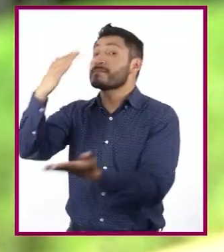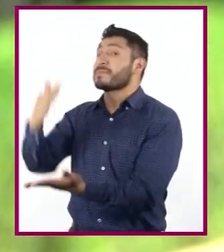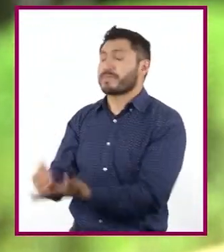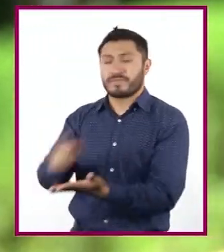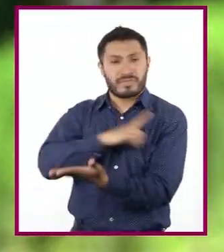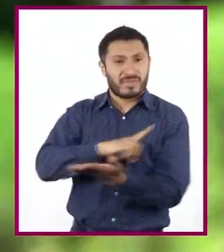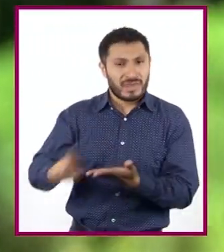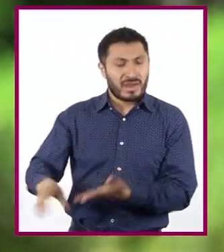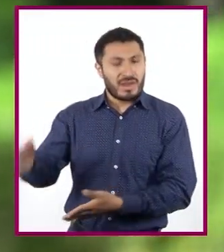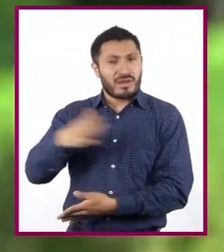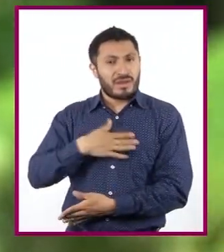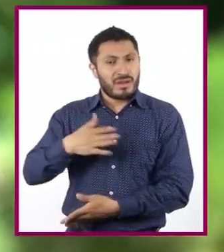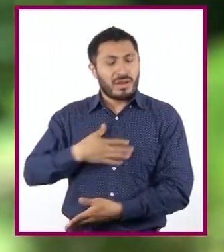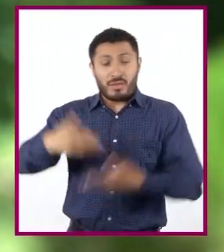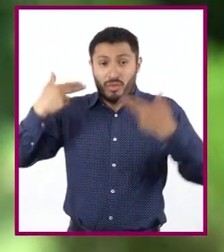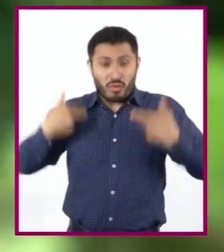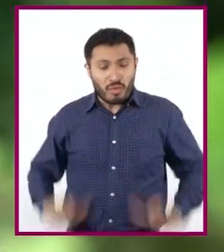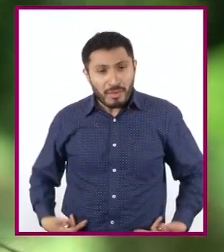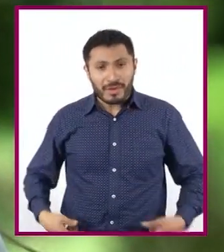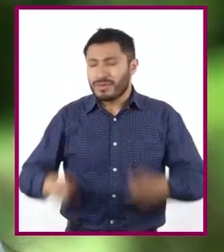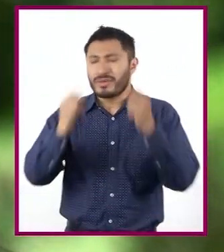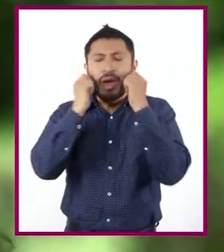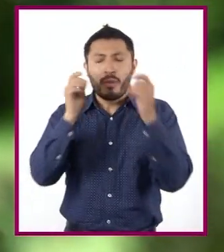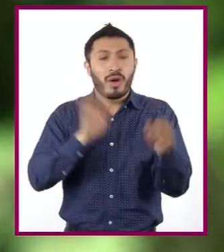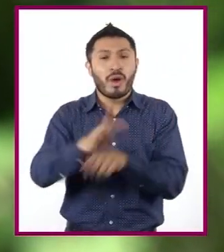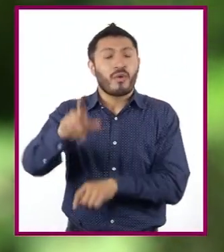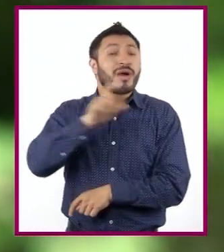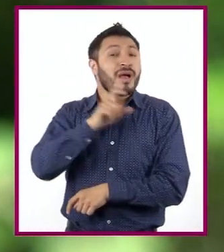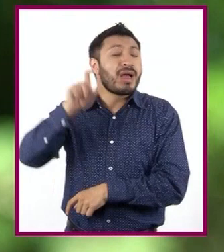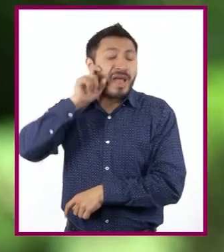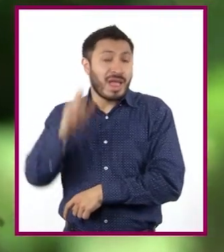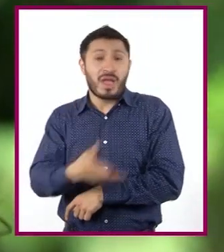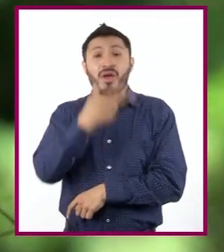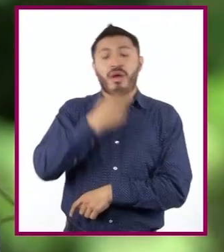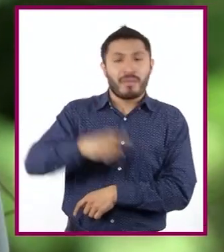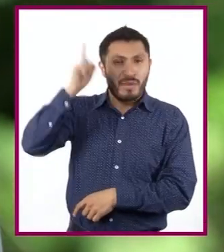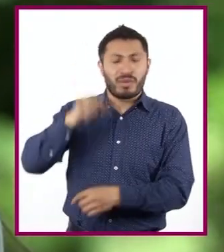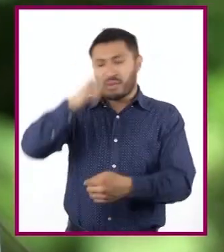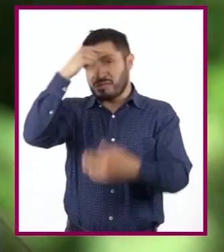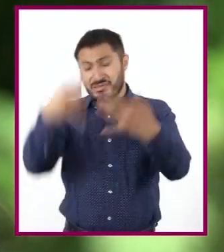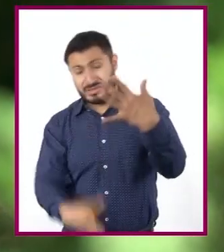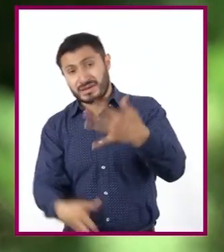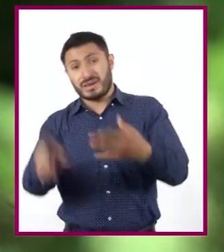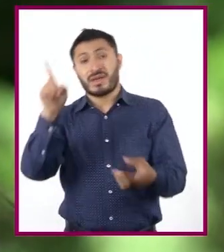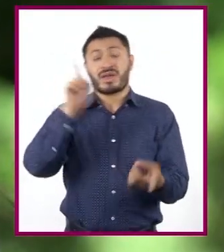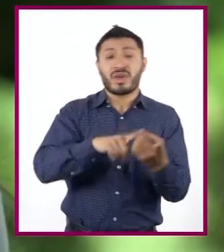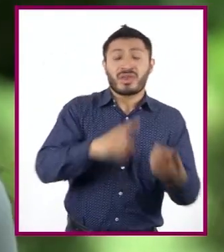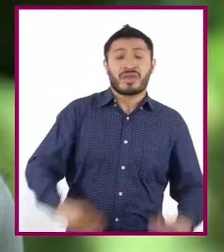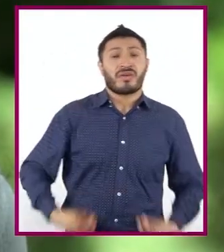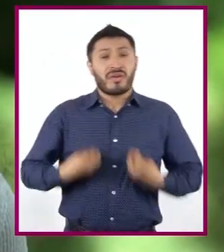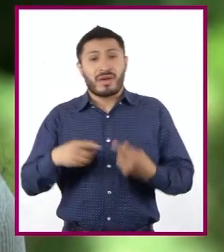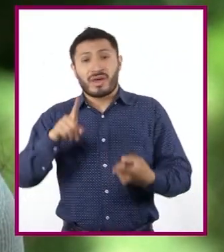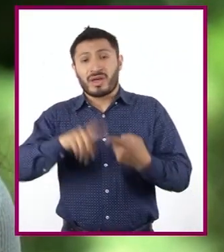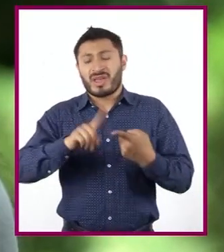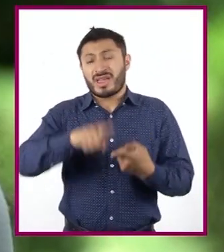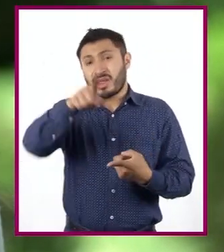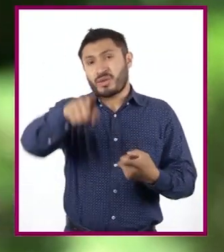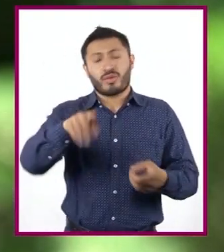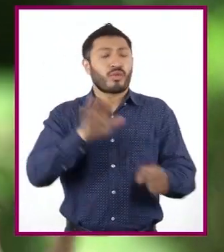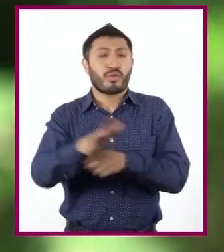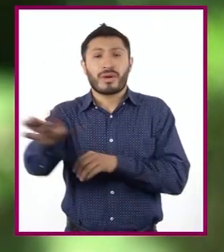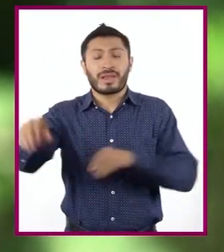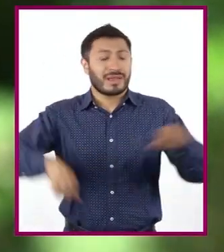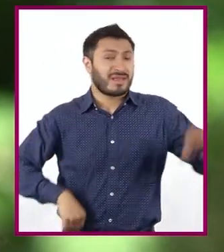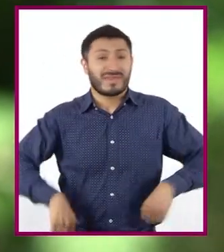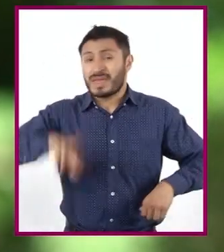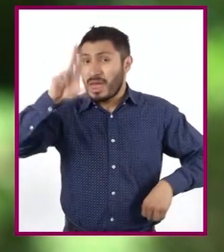de la ciencia en general, en realidad, y de las novelas o de la literatura universal. Yo creo que leo unos 3 o 4 libros al año, lo cual es poquito, pero